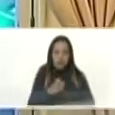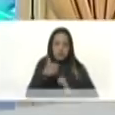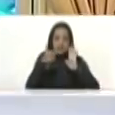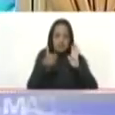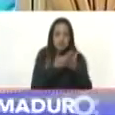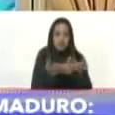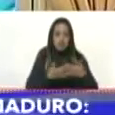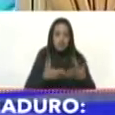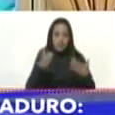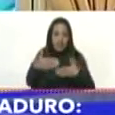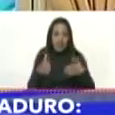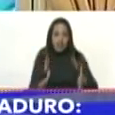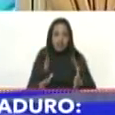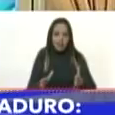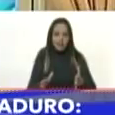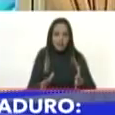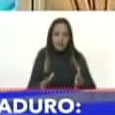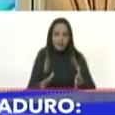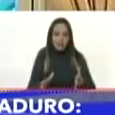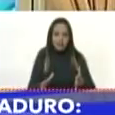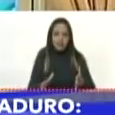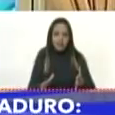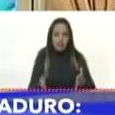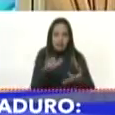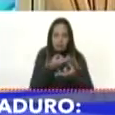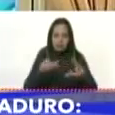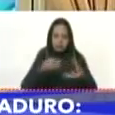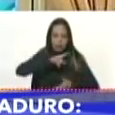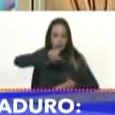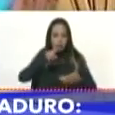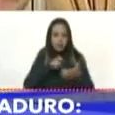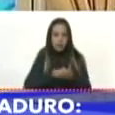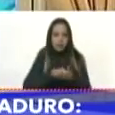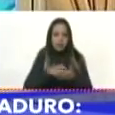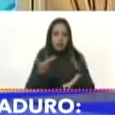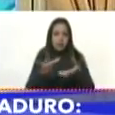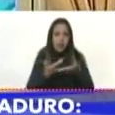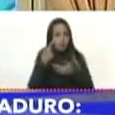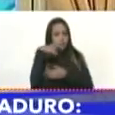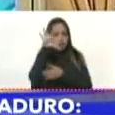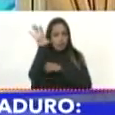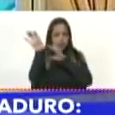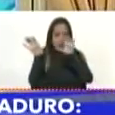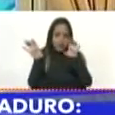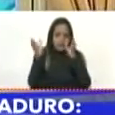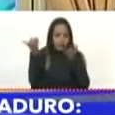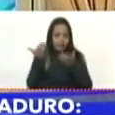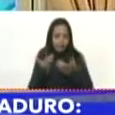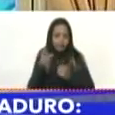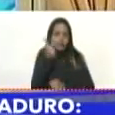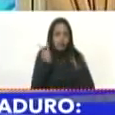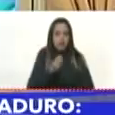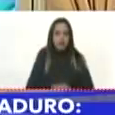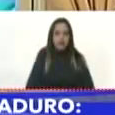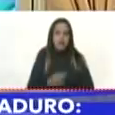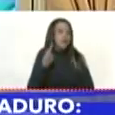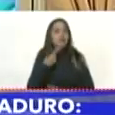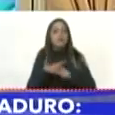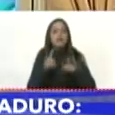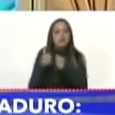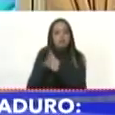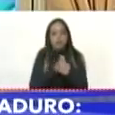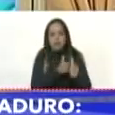CLAP al pelo, completicas, nos las traíamos del exterior. Pero la persecución